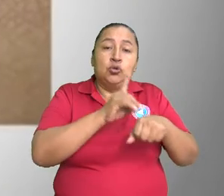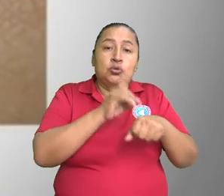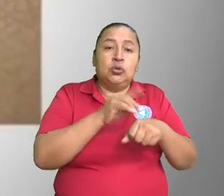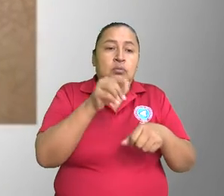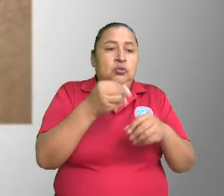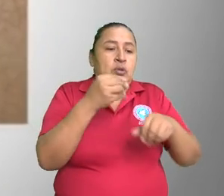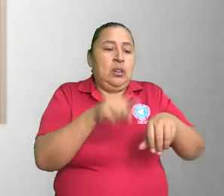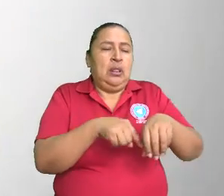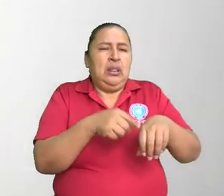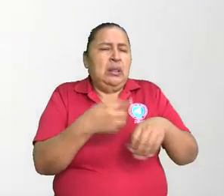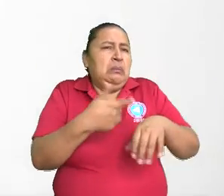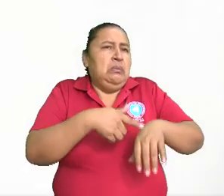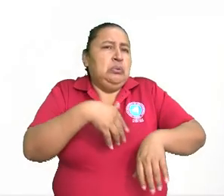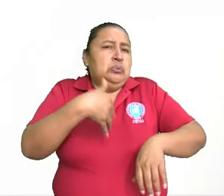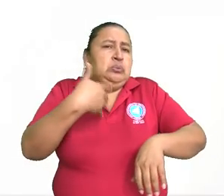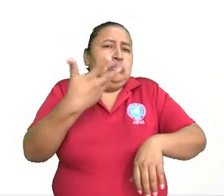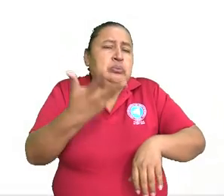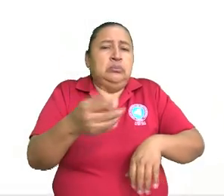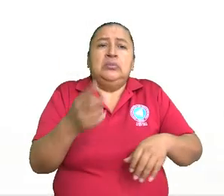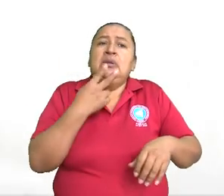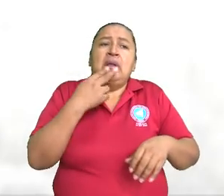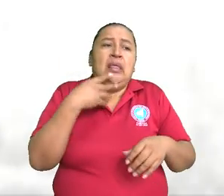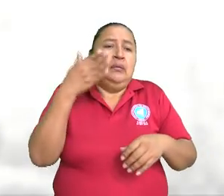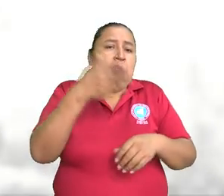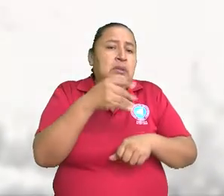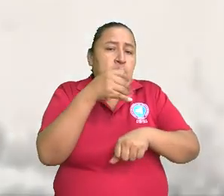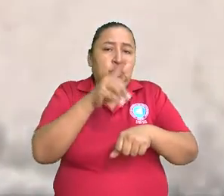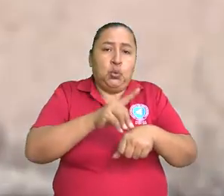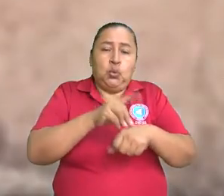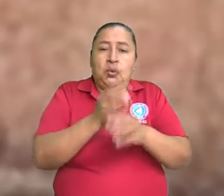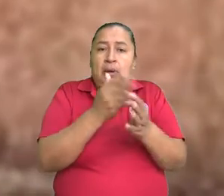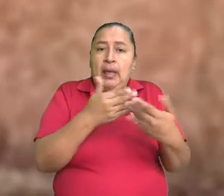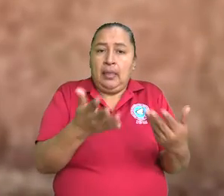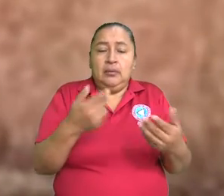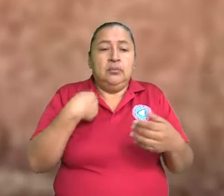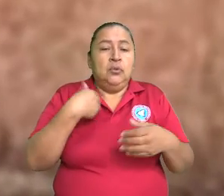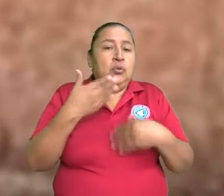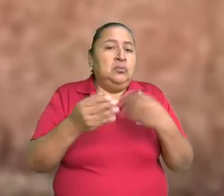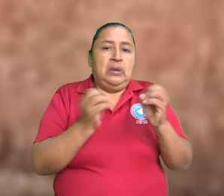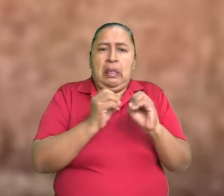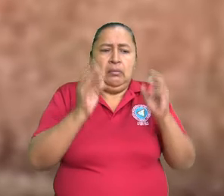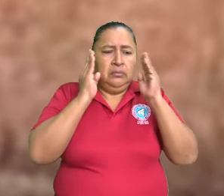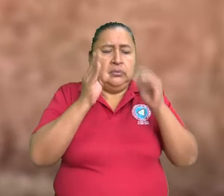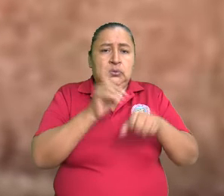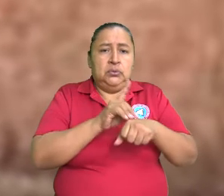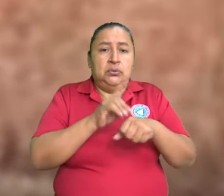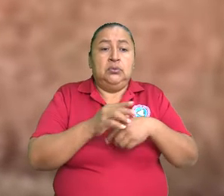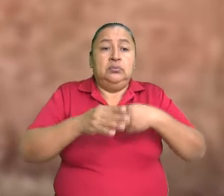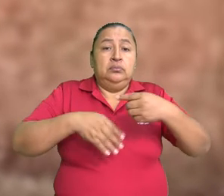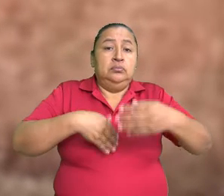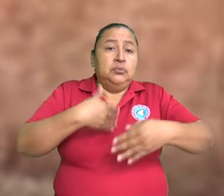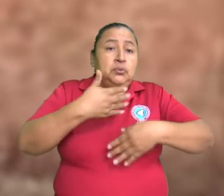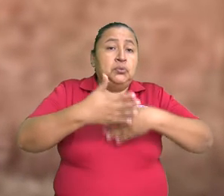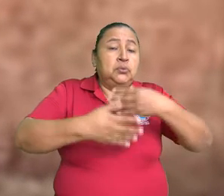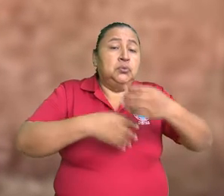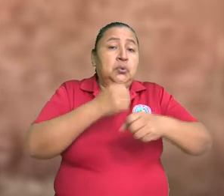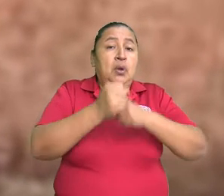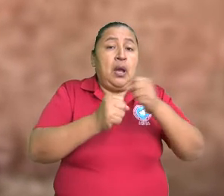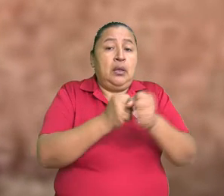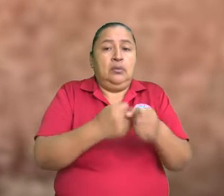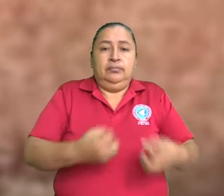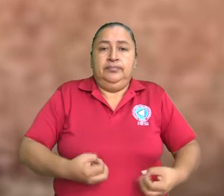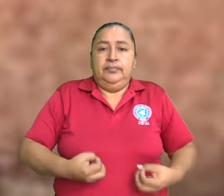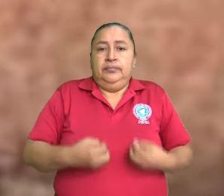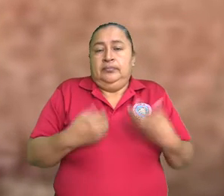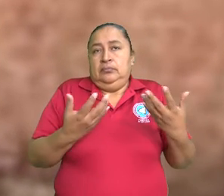ahí, no te lo tratas adecuadamente o no lo tratas del todo, entonces con el tiempo, con los años, vas a desarrollar